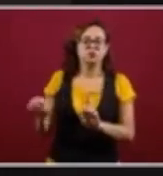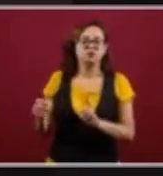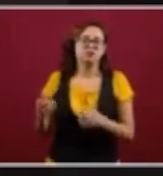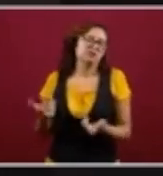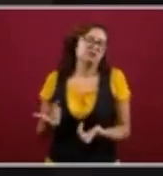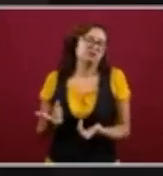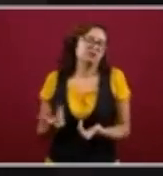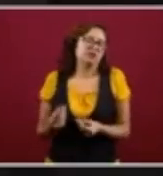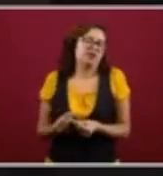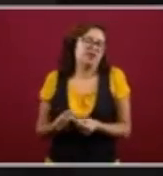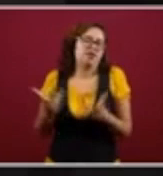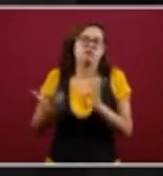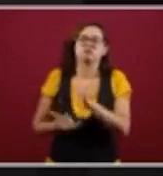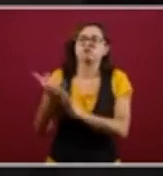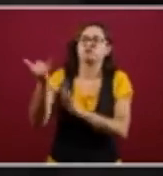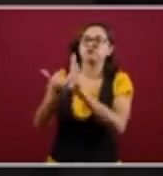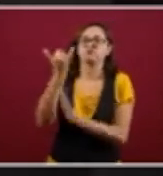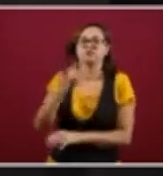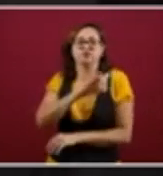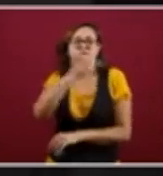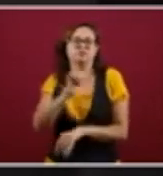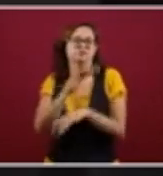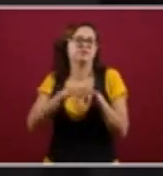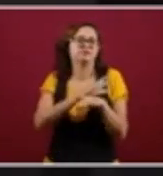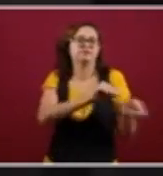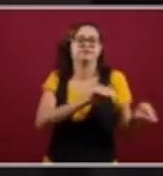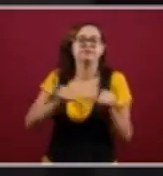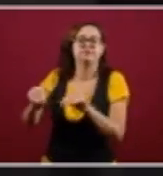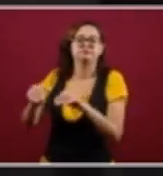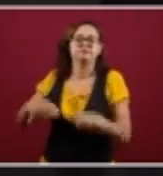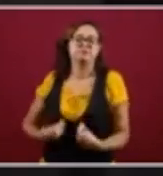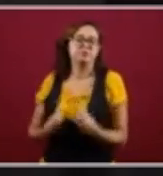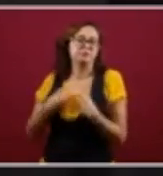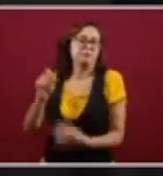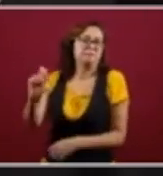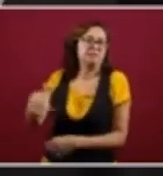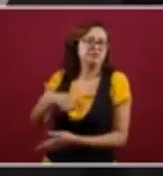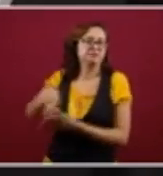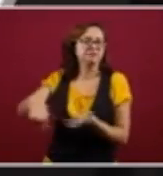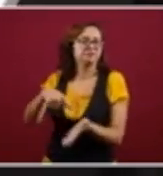vivían, ahí se fueron a vivir.